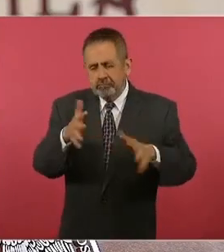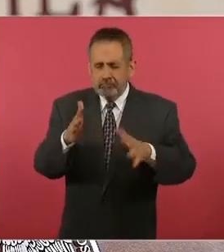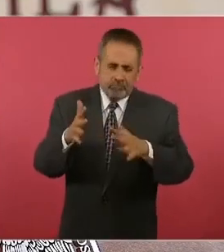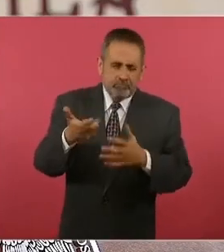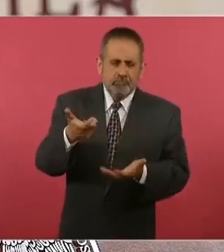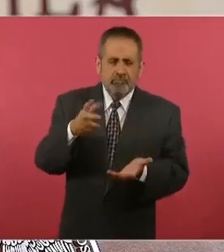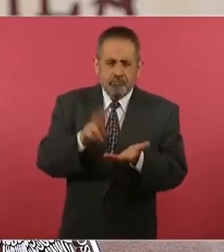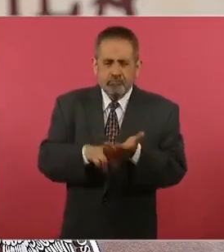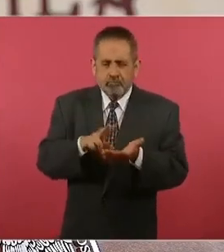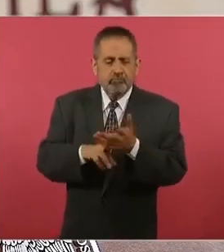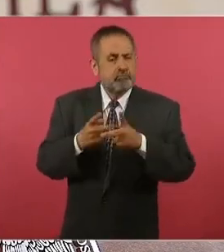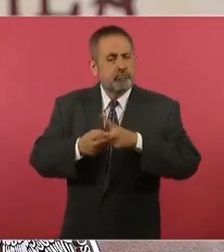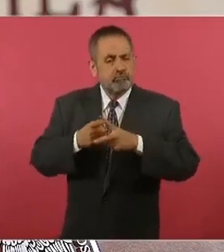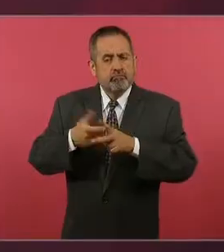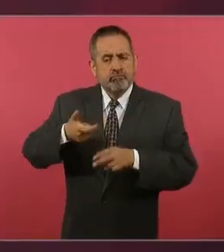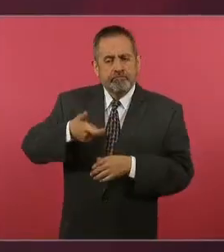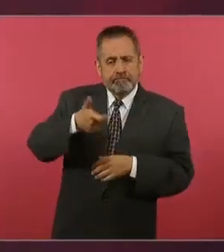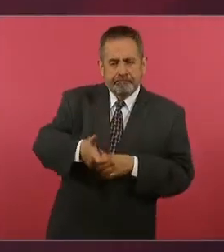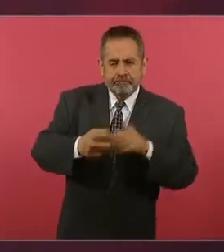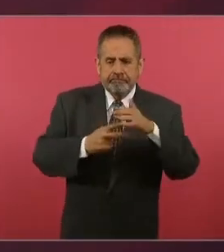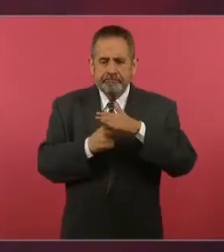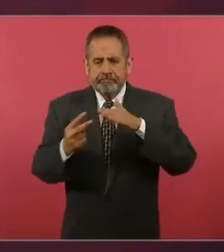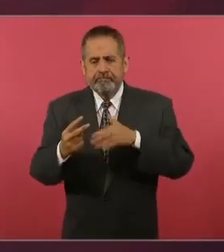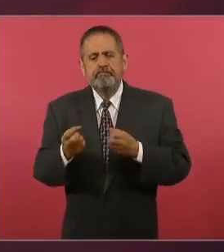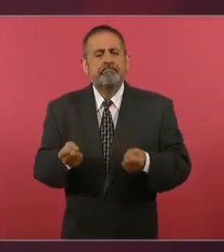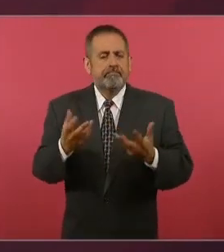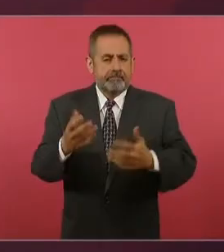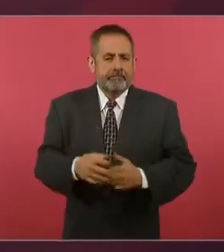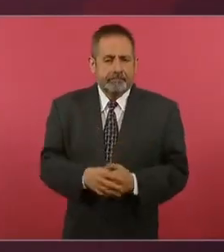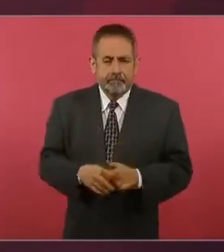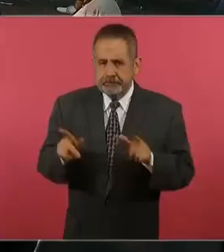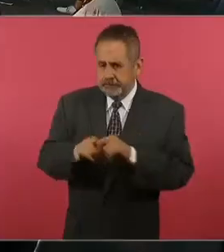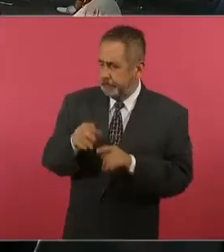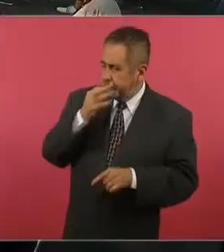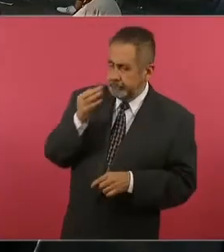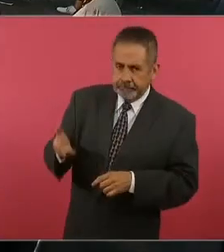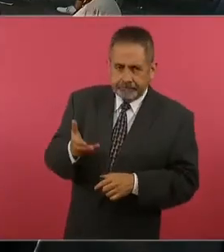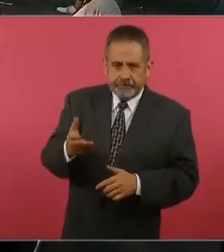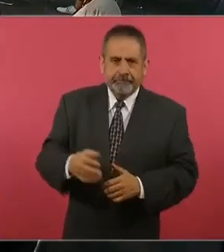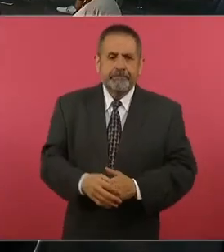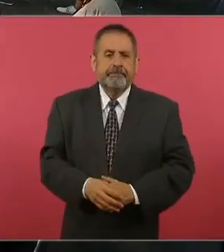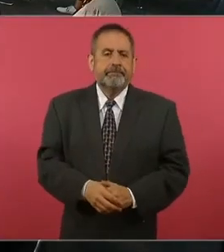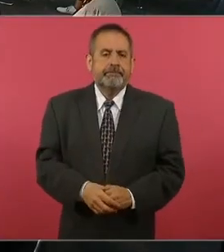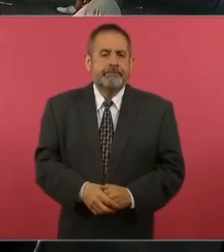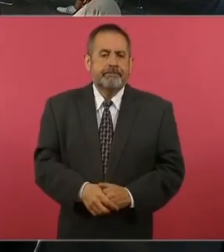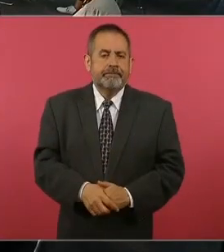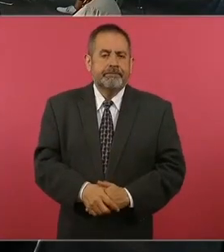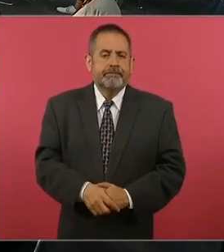en qué rangos estarían las tarifas de transporte. Esto sería cuanto al tema del Estado.